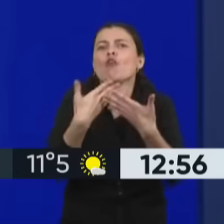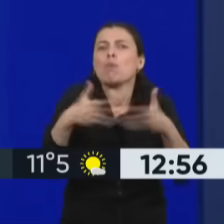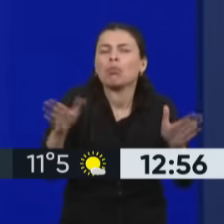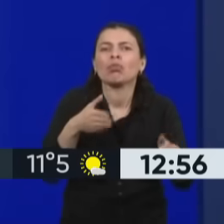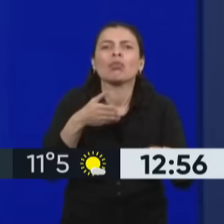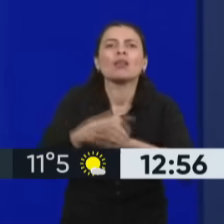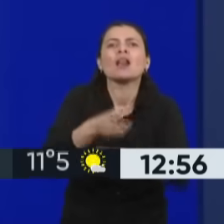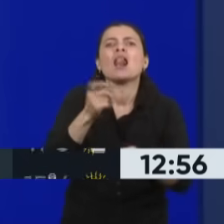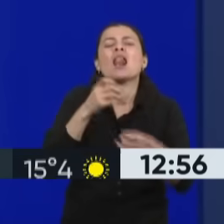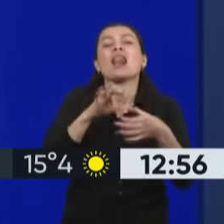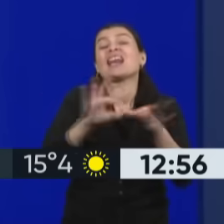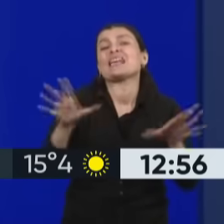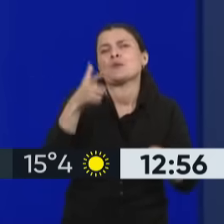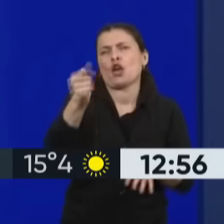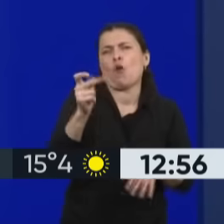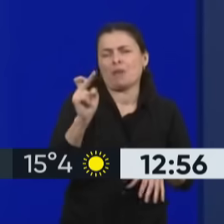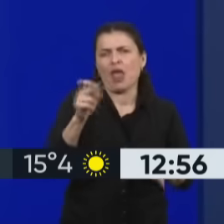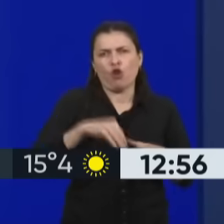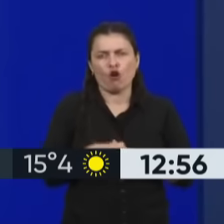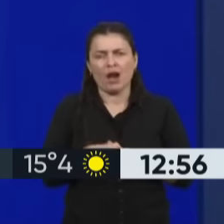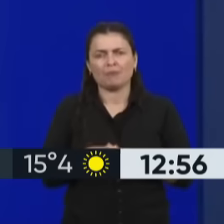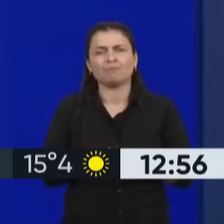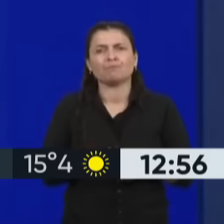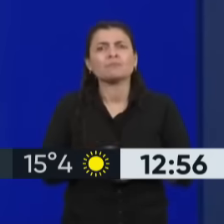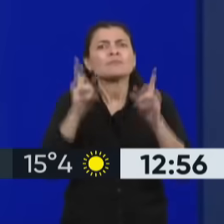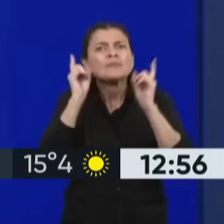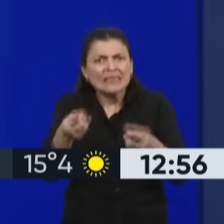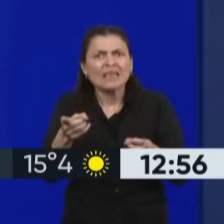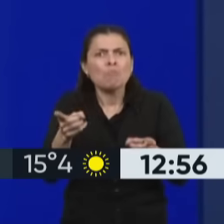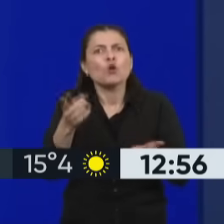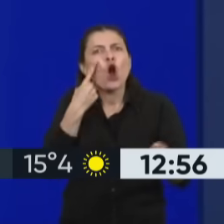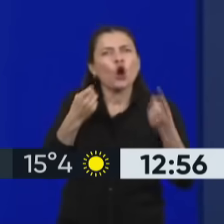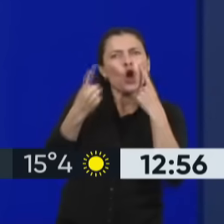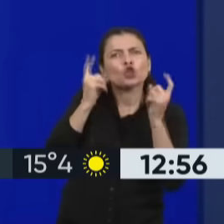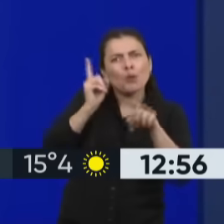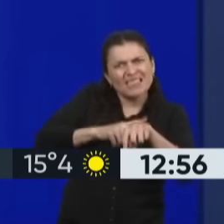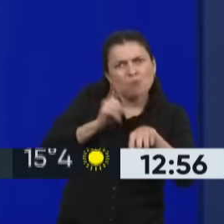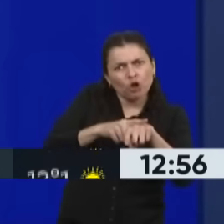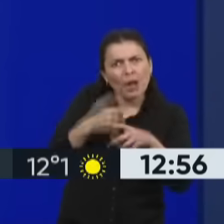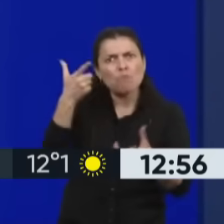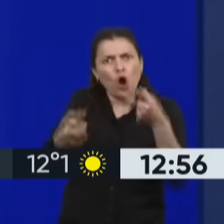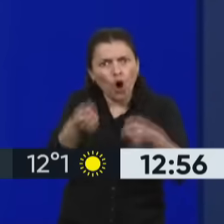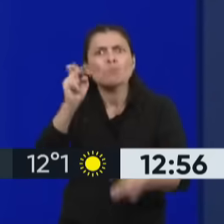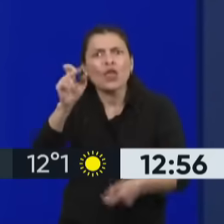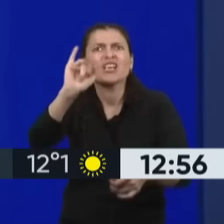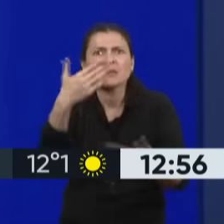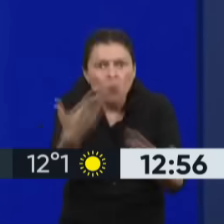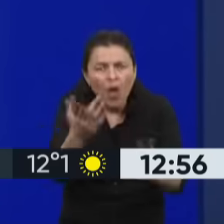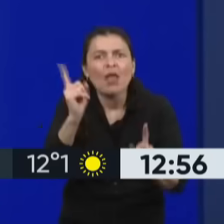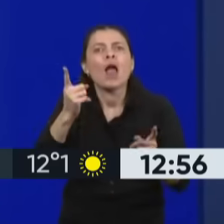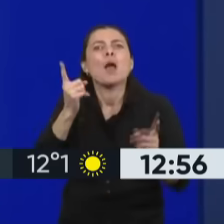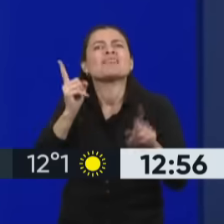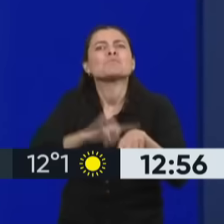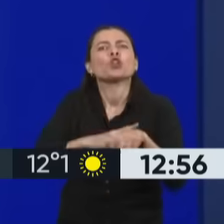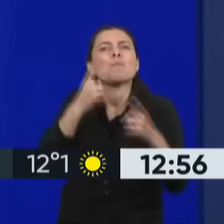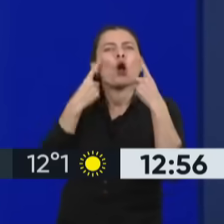sino con una convergencia del dólar paralela al oficial y sin una disparada inflacionaria. Otra cosa que van a tener que reconocernos,